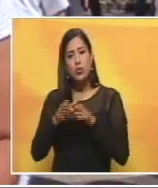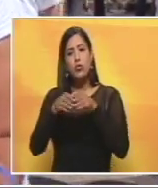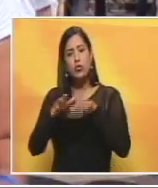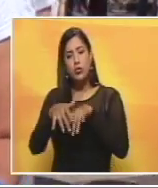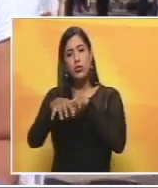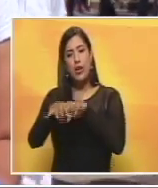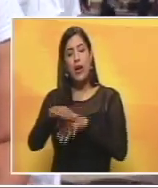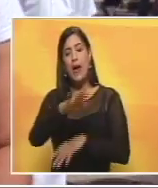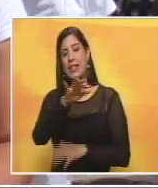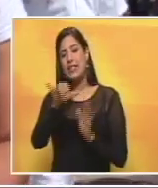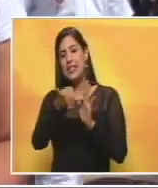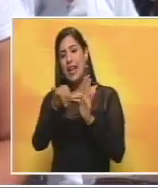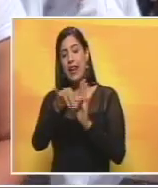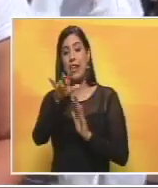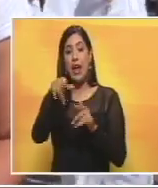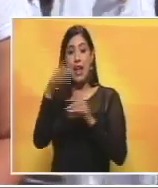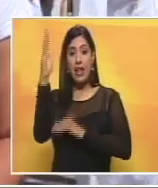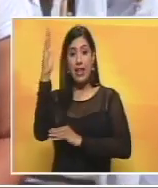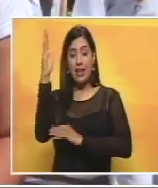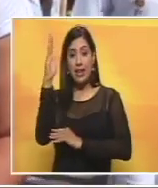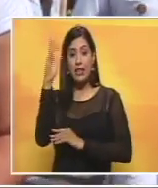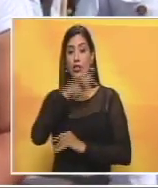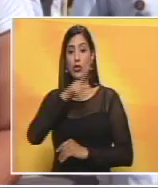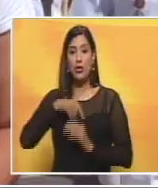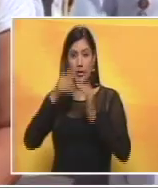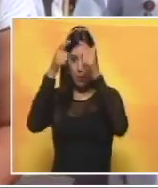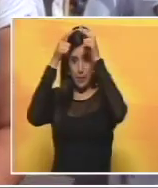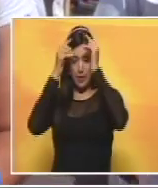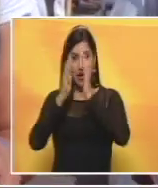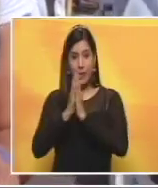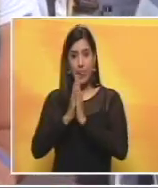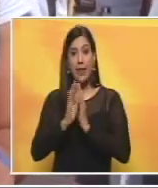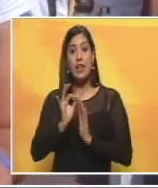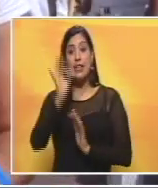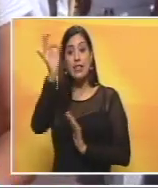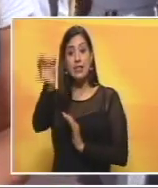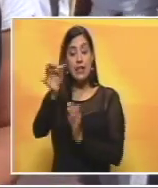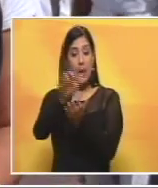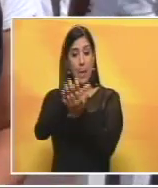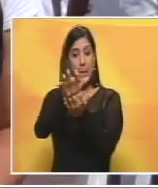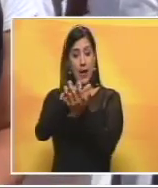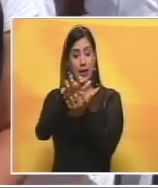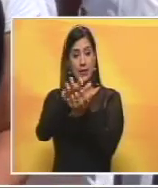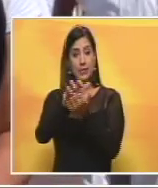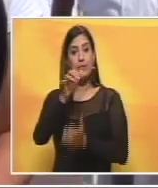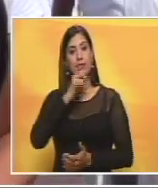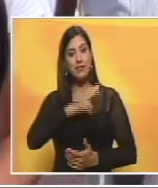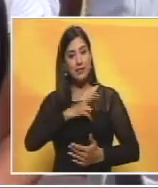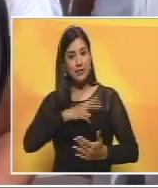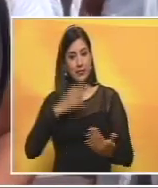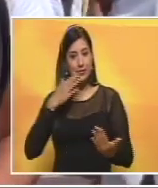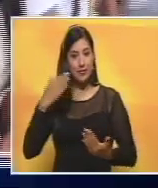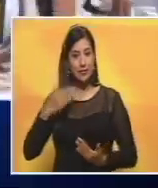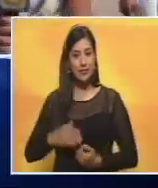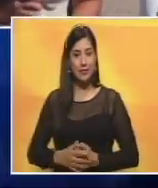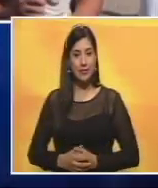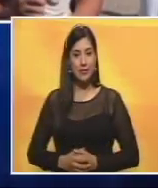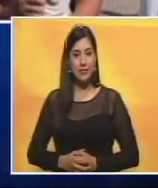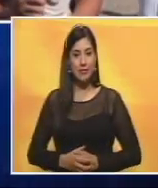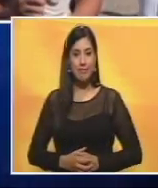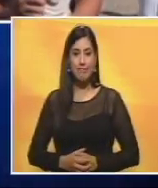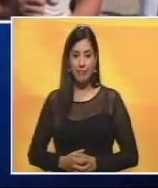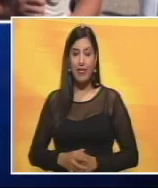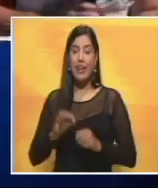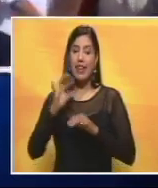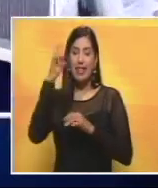procesión en los alrededores de la Basílica Menor Nuestra Señora del Valle. Desde la isla de Margarita, Nelmari Salazar, Noticiero Venevisión.